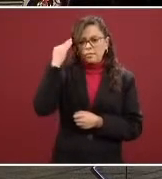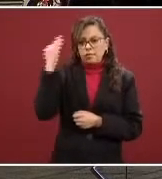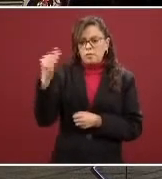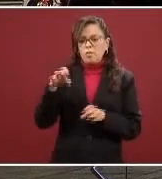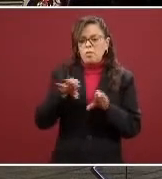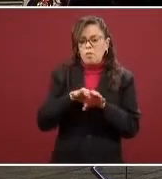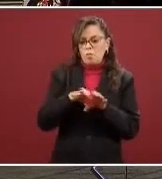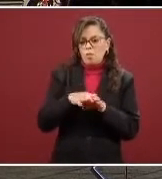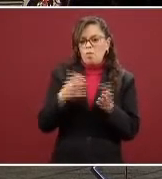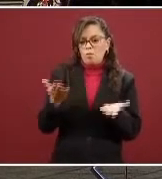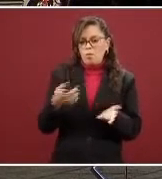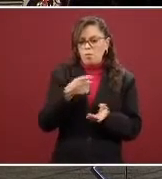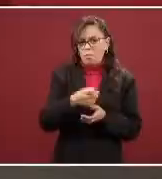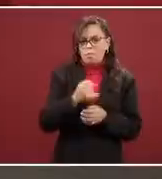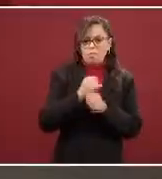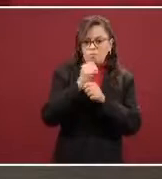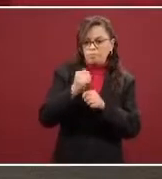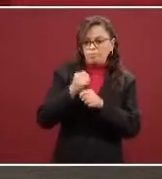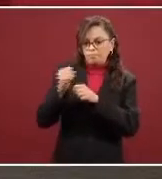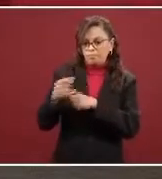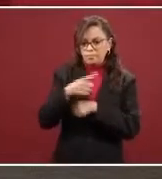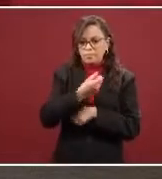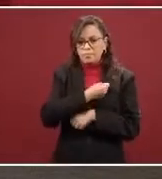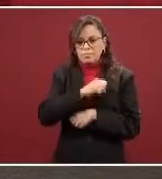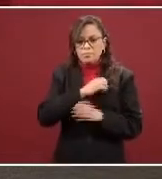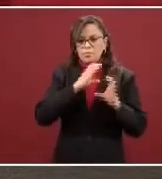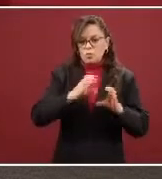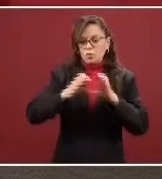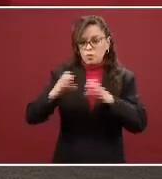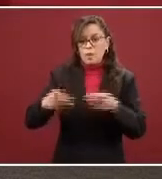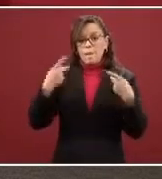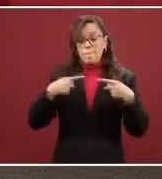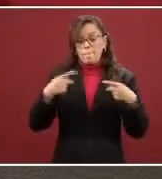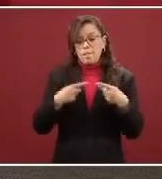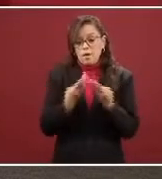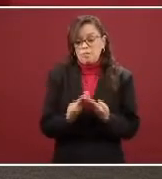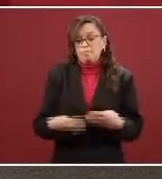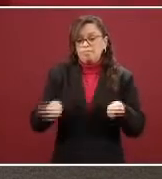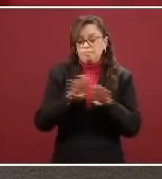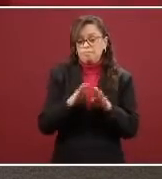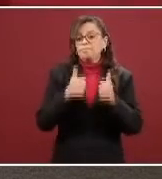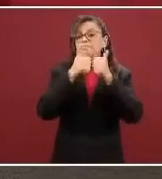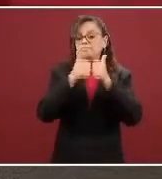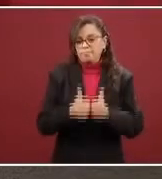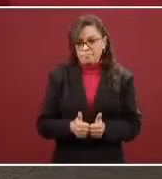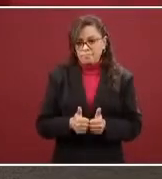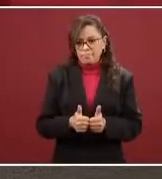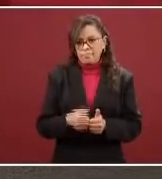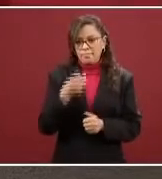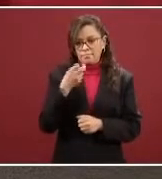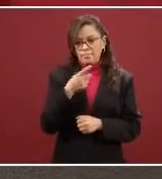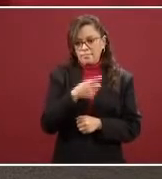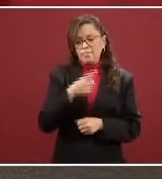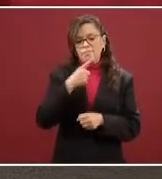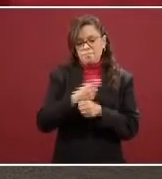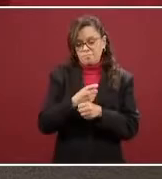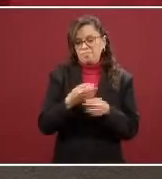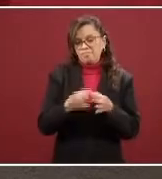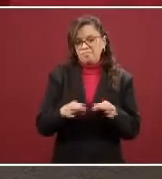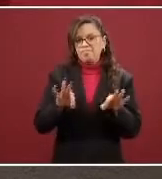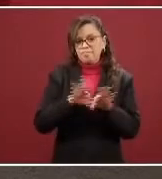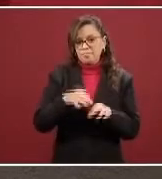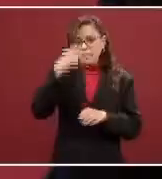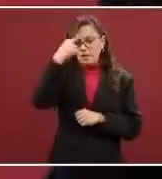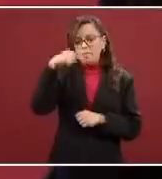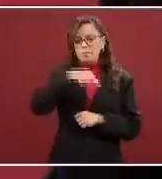haber o se va a motivar a que las personas guarden un aislamiento, sobre todo en sus casas, y que realmente para evitar